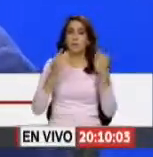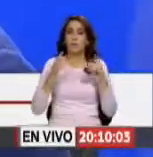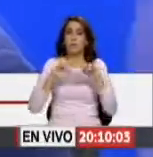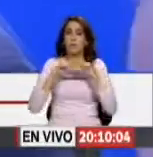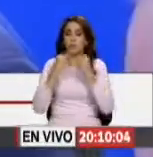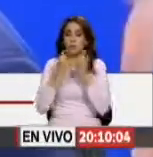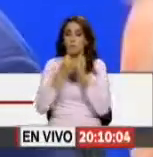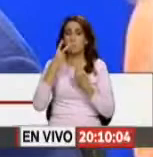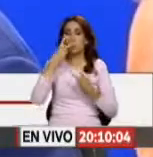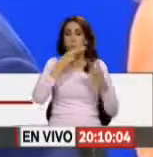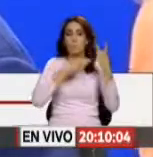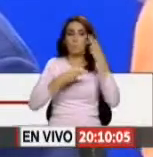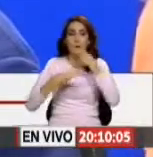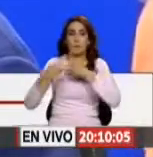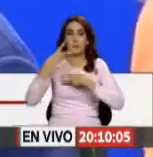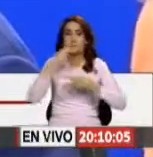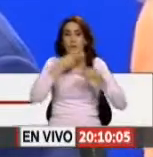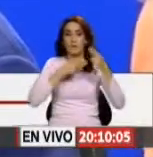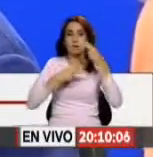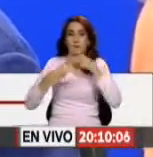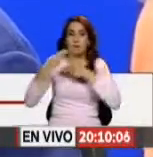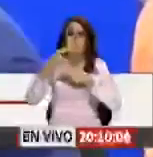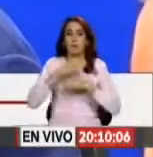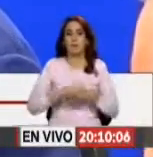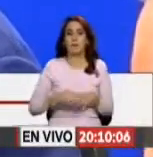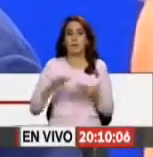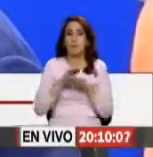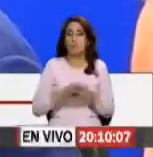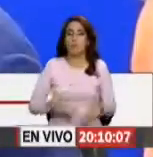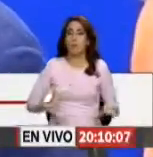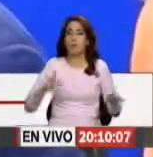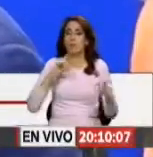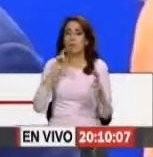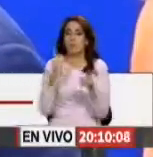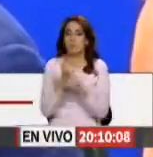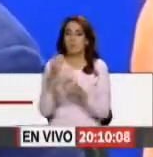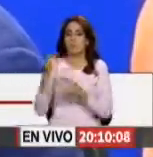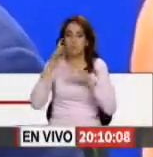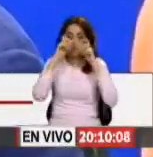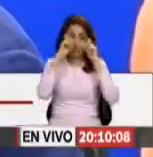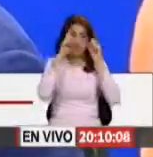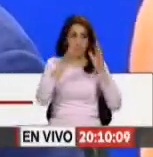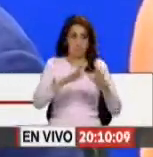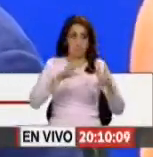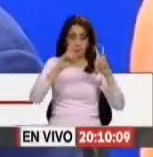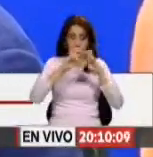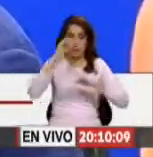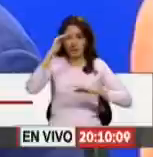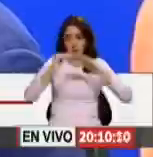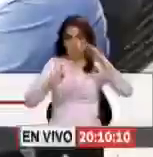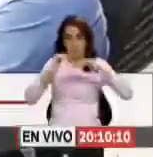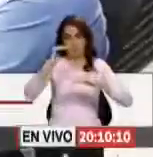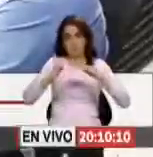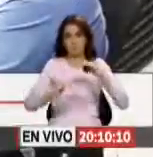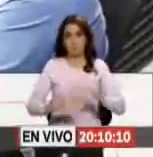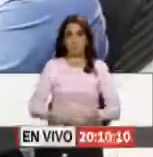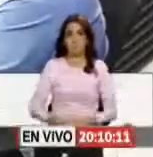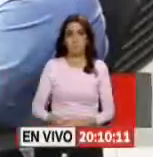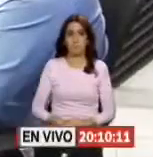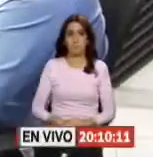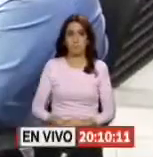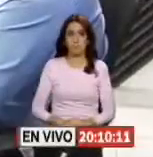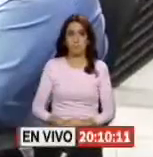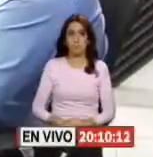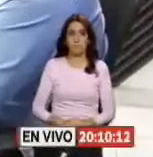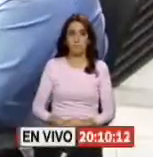de mentirosos. Claro. El fin es desestabilizar. Desestabilizar. Eso sí me molesta, que quieran desestabilizar constantemente. Mariuxi